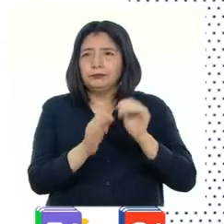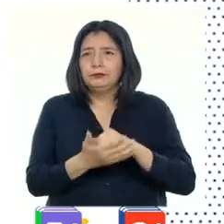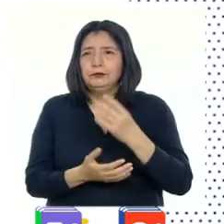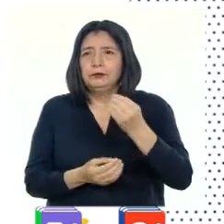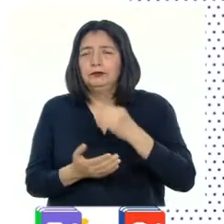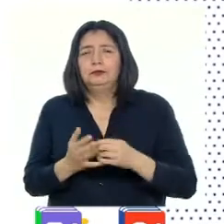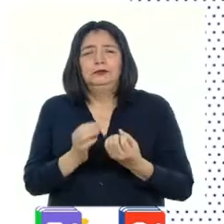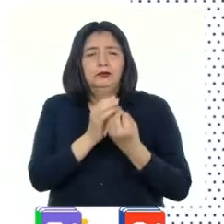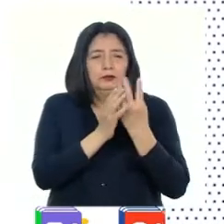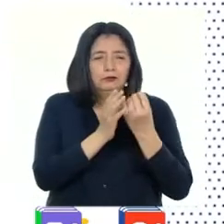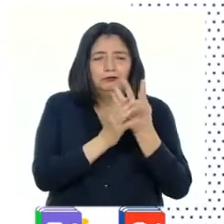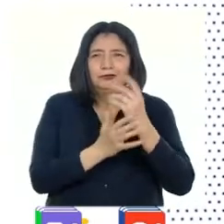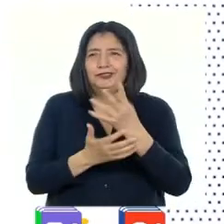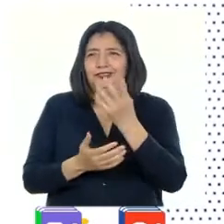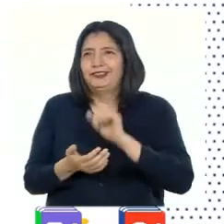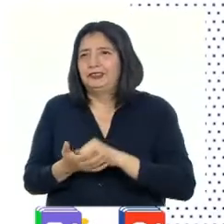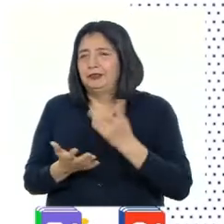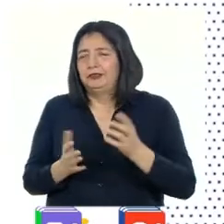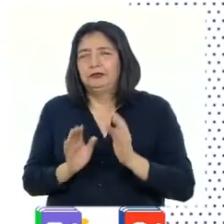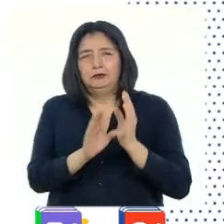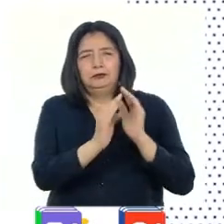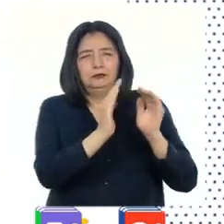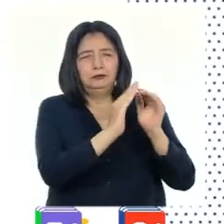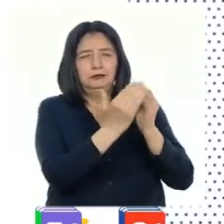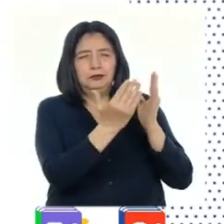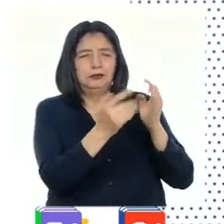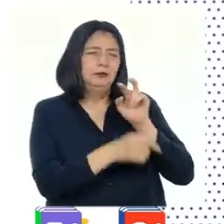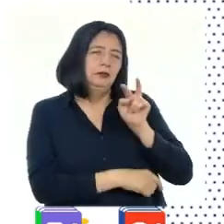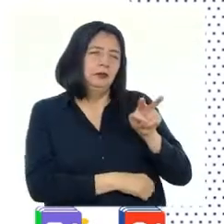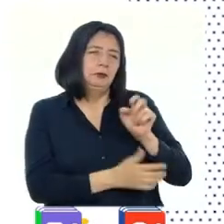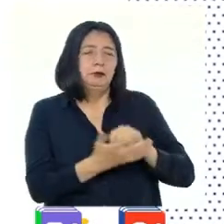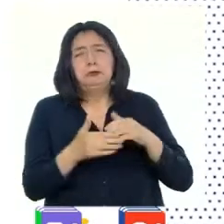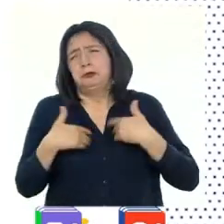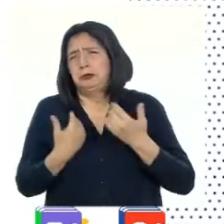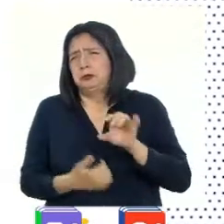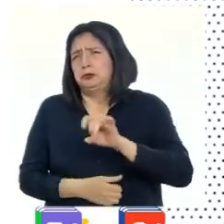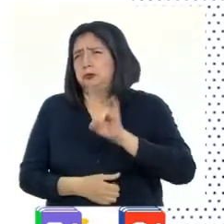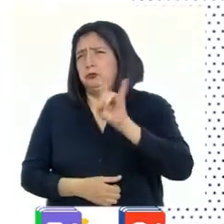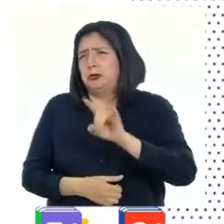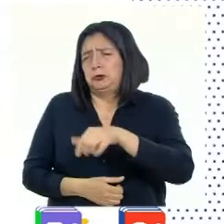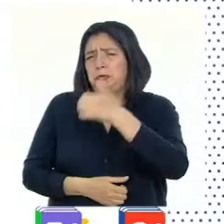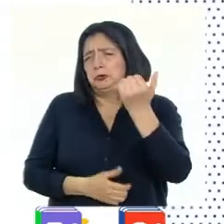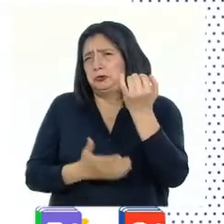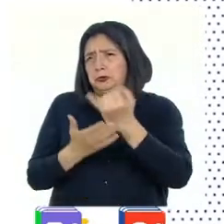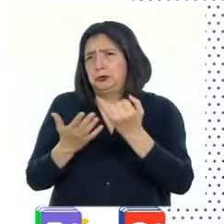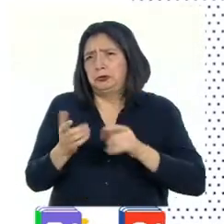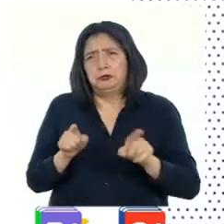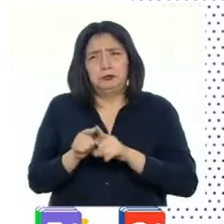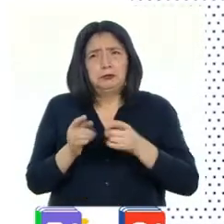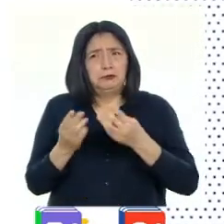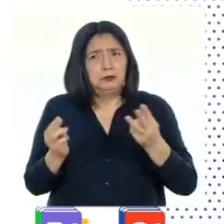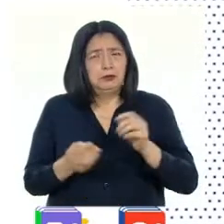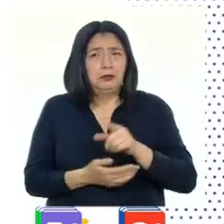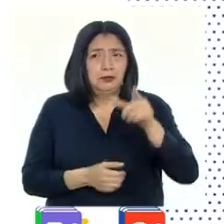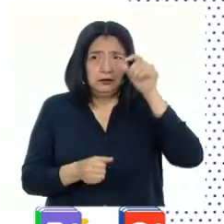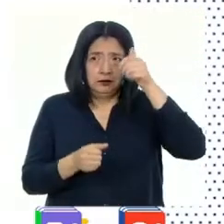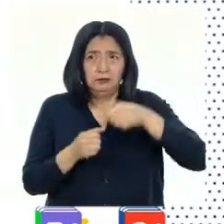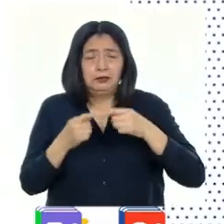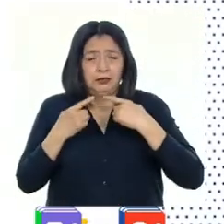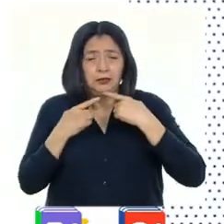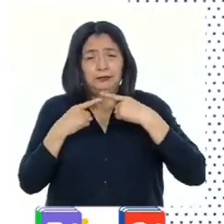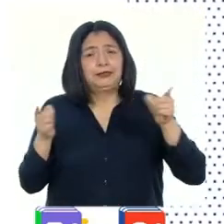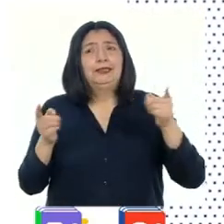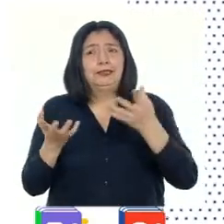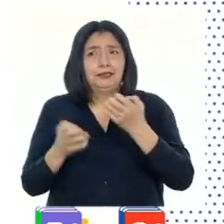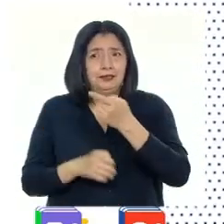decorado con flores inspiradas en un retablo que vimos, pero pueden usar otro diseño, así como material. Recuerden el mensaje que